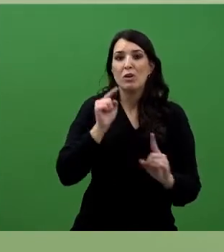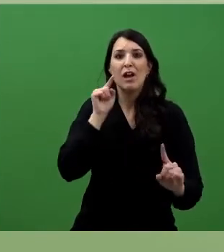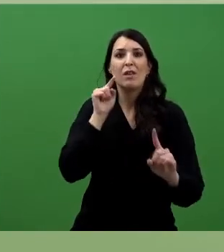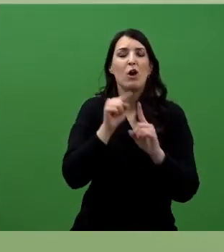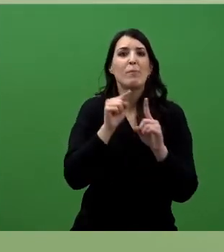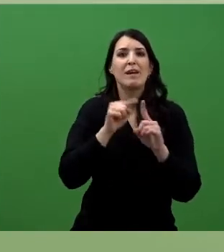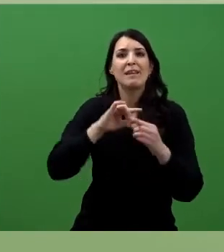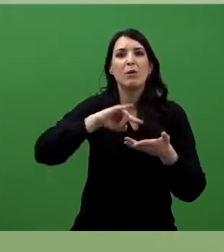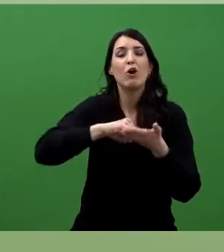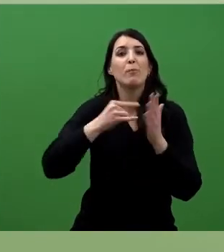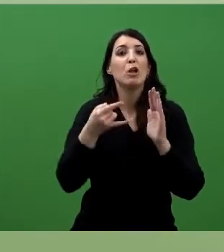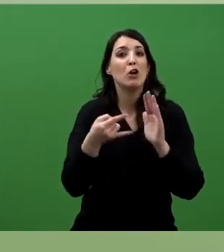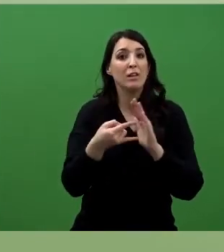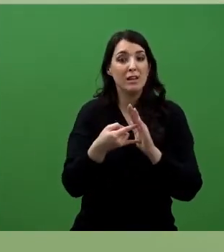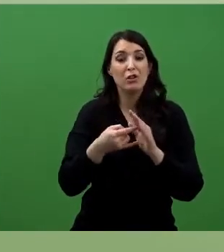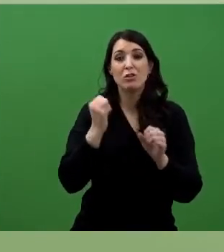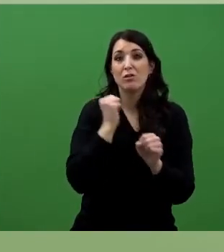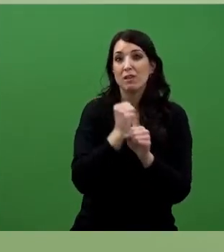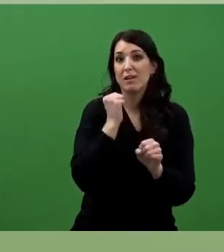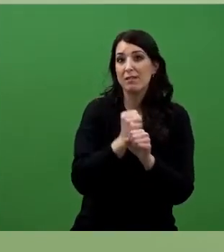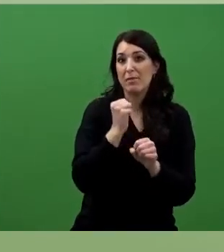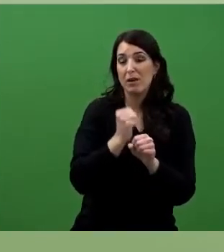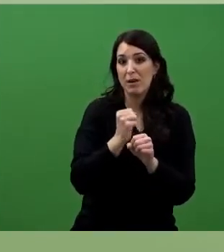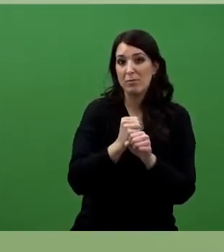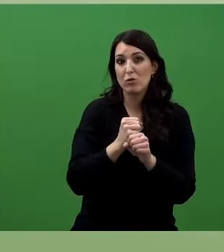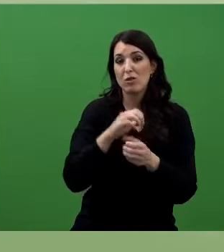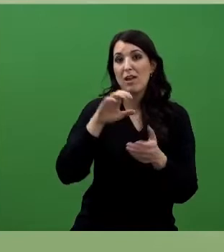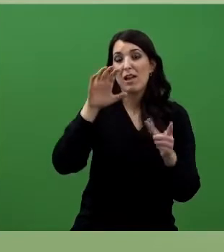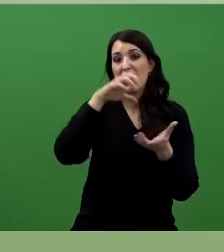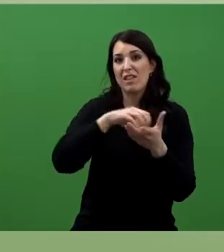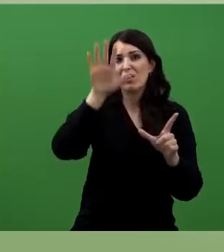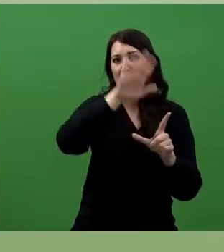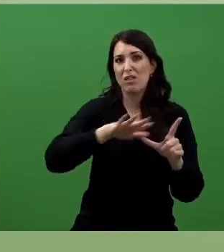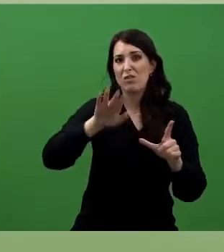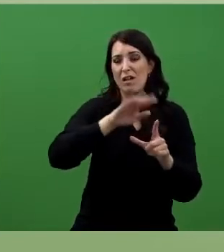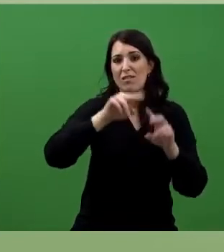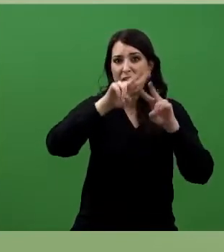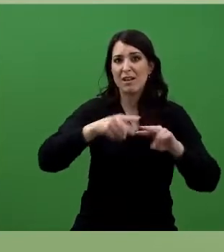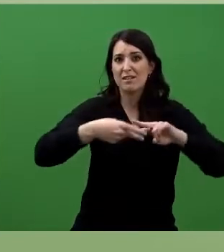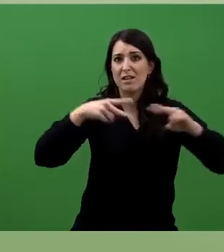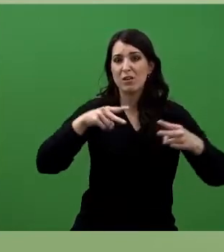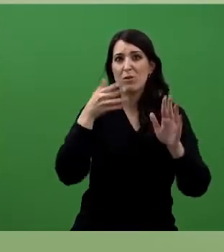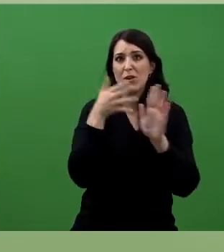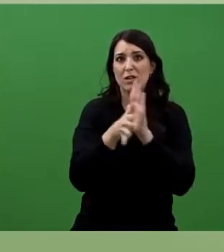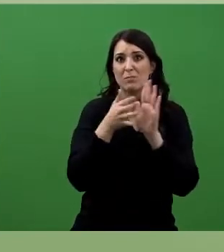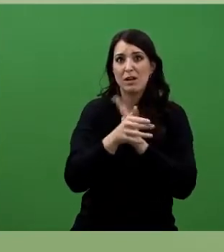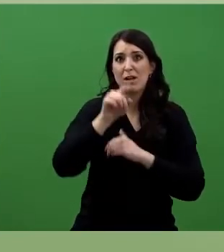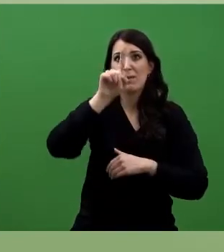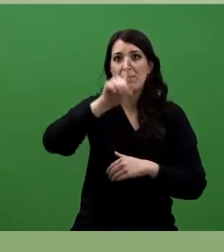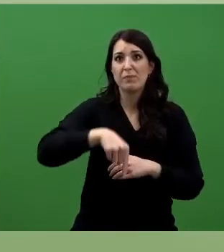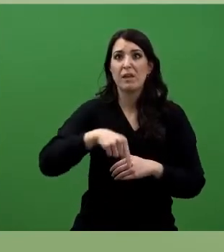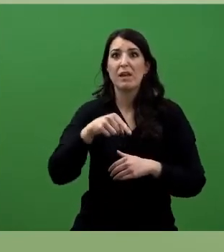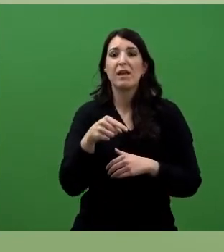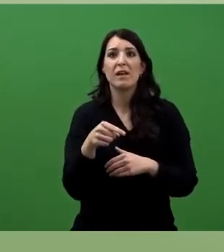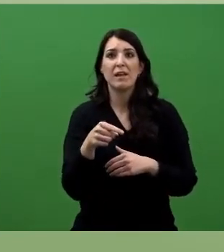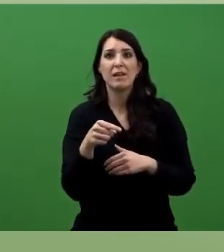que estamos trabajando desde el Centro Nacional de Análisis Genómico y también en colaboración en muchos de ellos con la